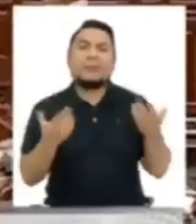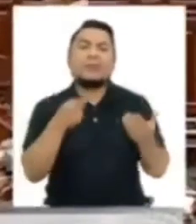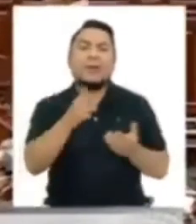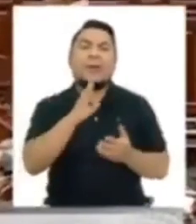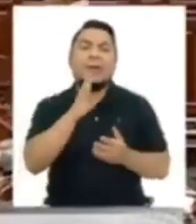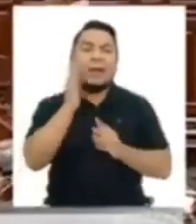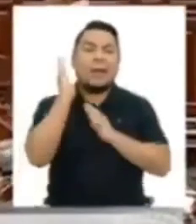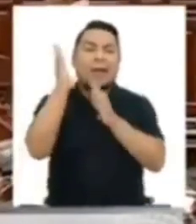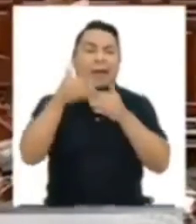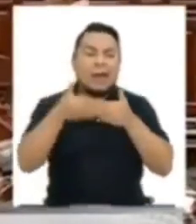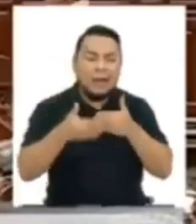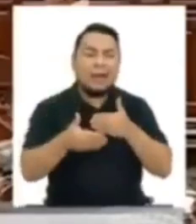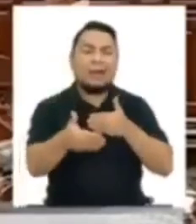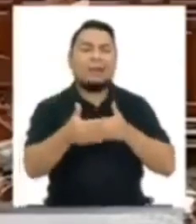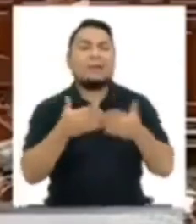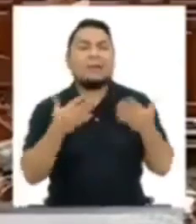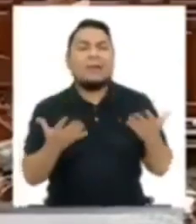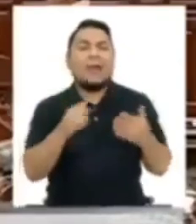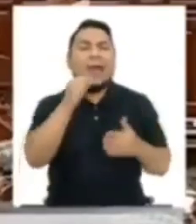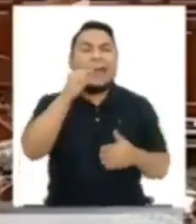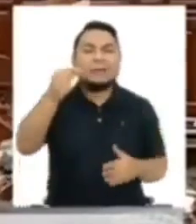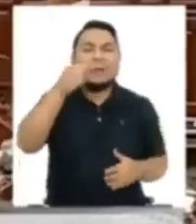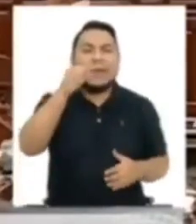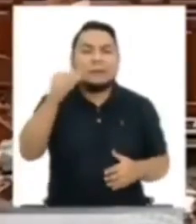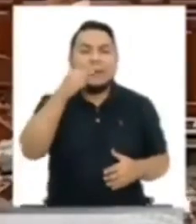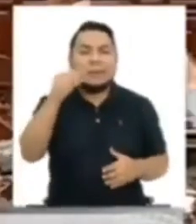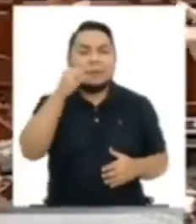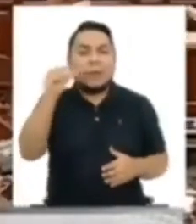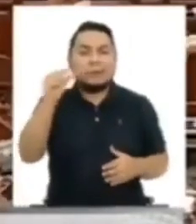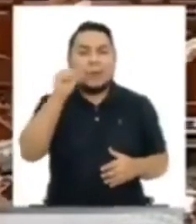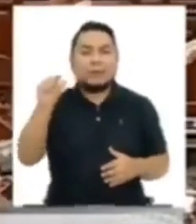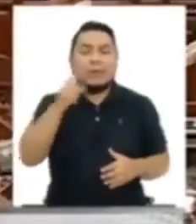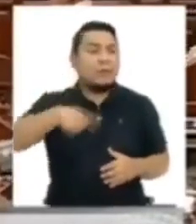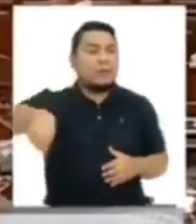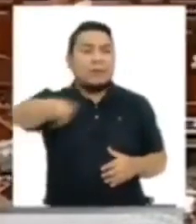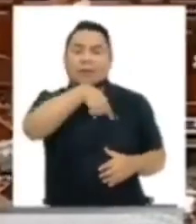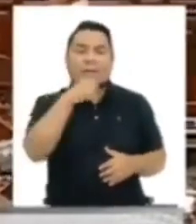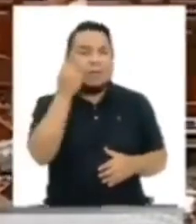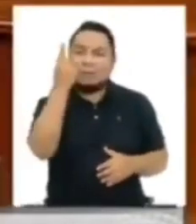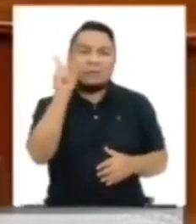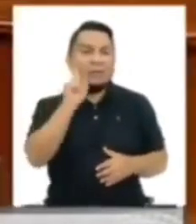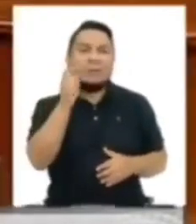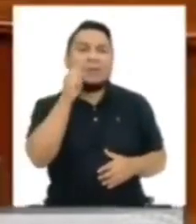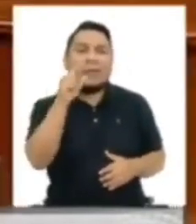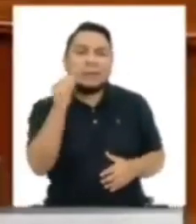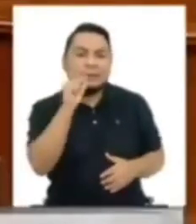exposición en quechua porque los demás no entendemos. Por favor.